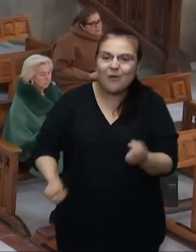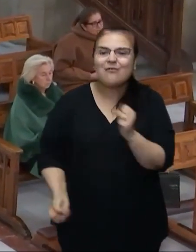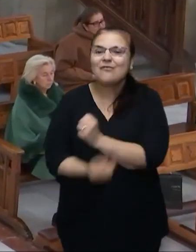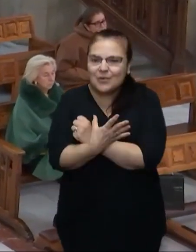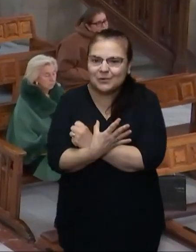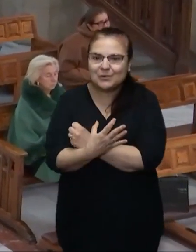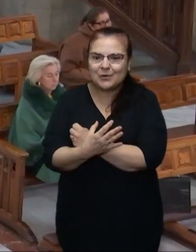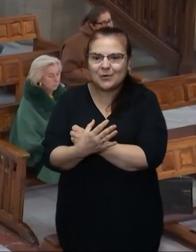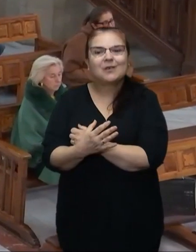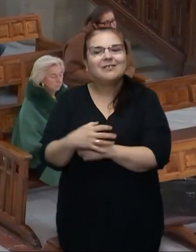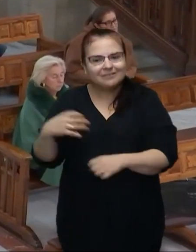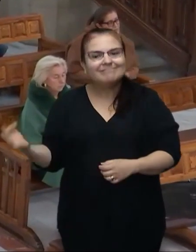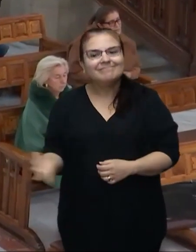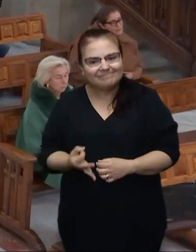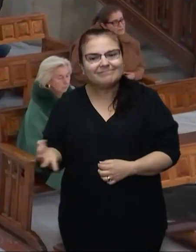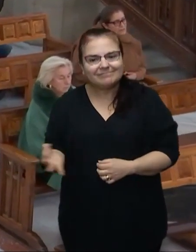frutos.